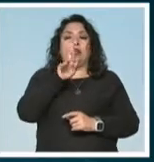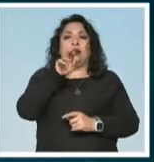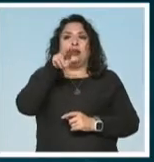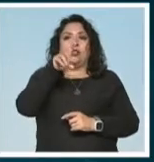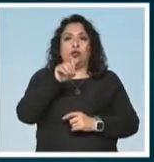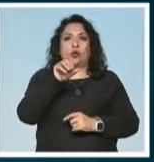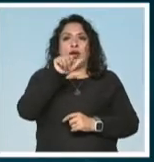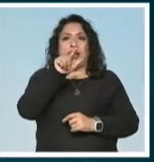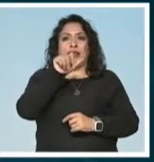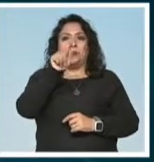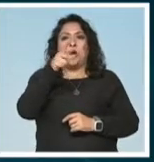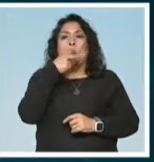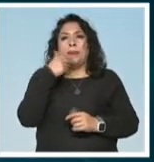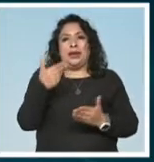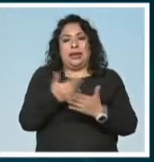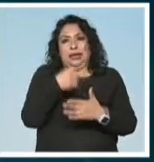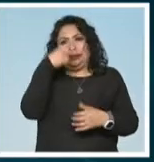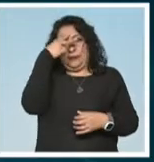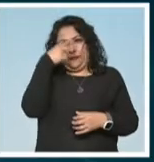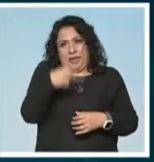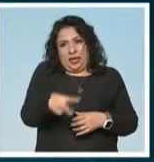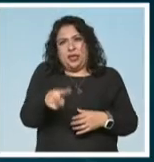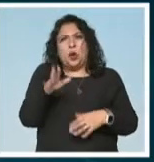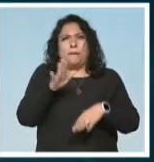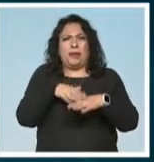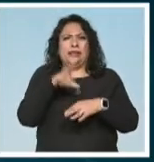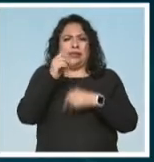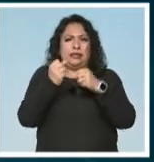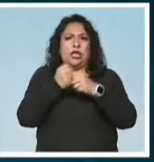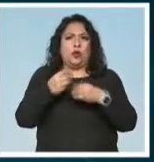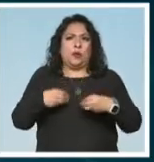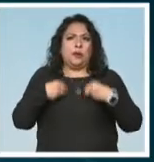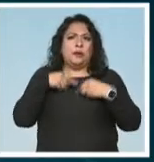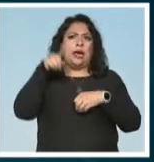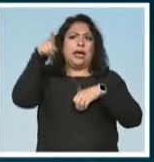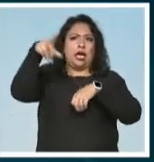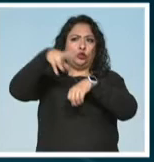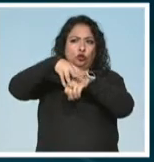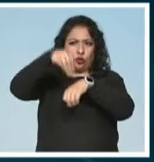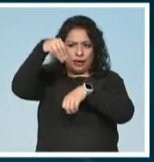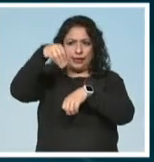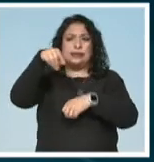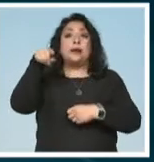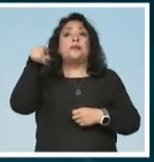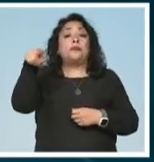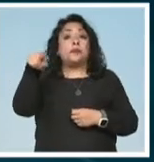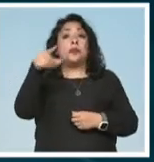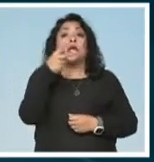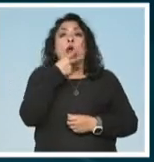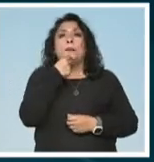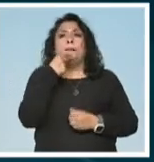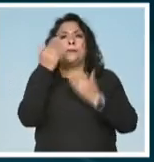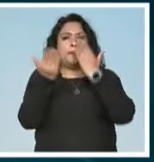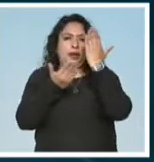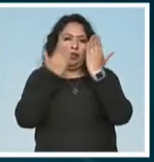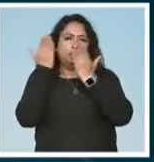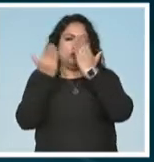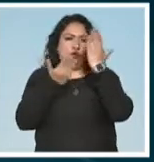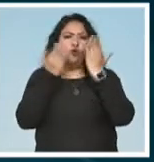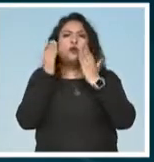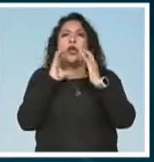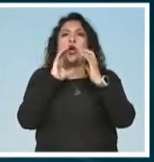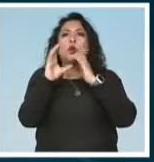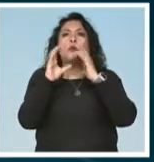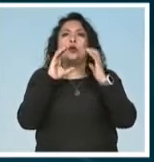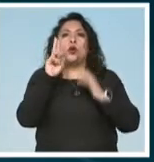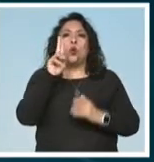Altamirano, un mexicano, ya decía yo, que tiene ya más de 30 años viviendo en Suecia. Él estudió comunicación